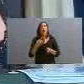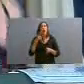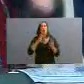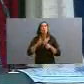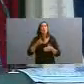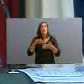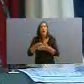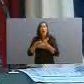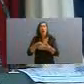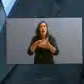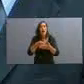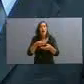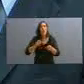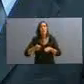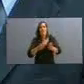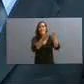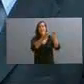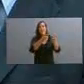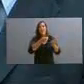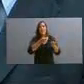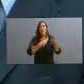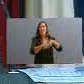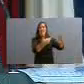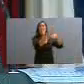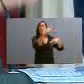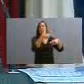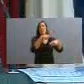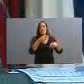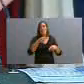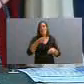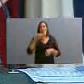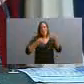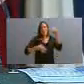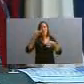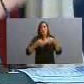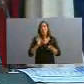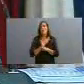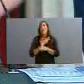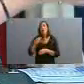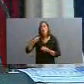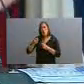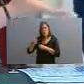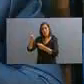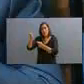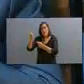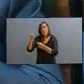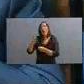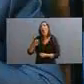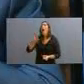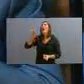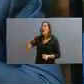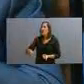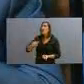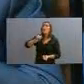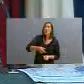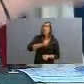justicia. Porque con la medida cautelar detienen la administración de justicia, de decir, tenés razón, no tenés razón, sos inocente, sos